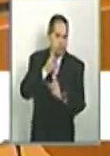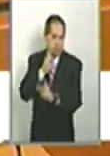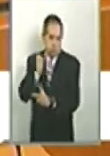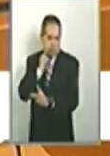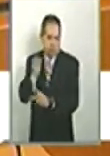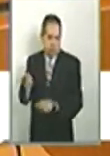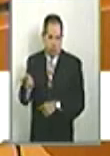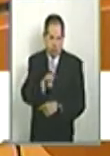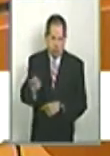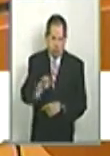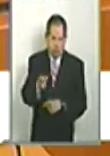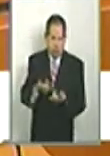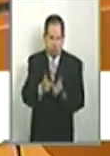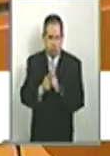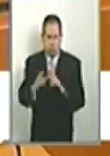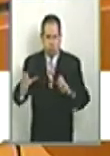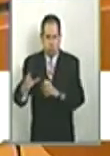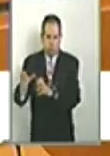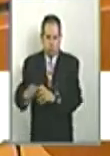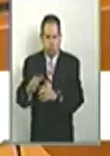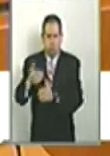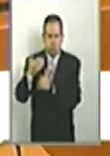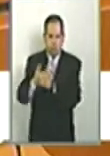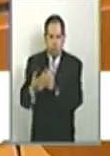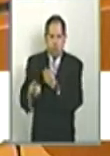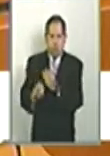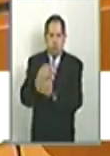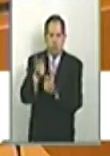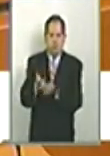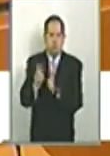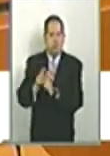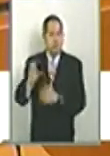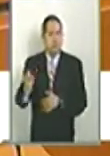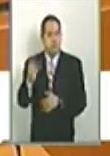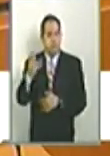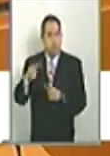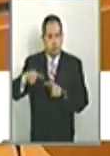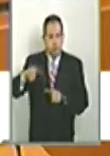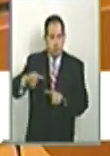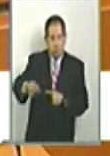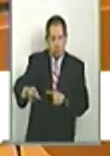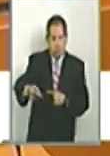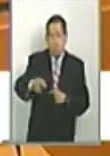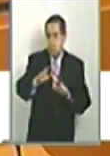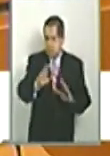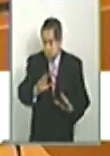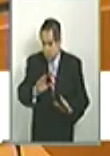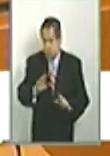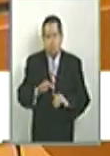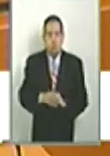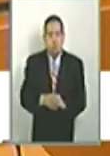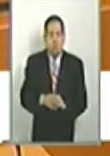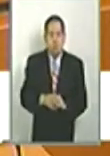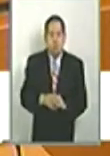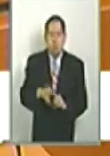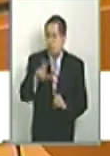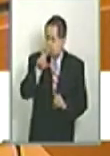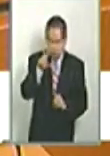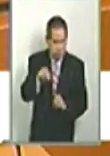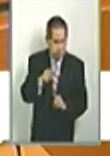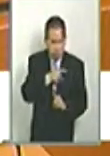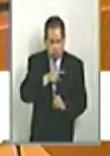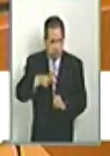y de Senadores de la próxima 64 legislatura, no, hay que decirlo, no vamos